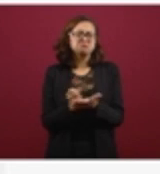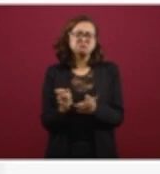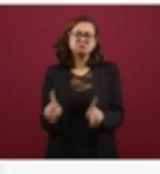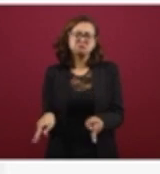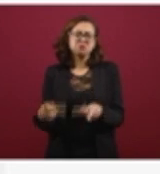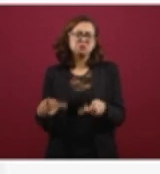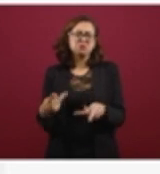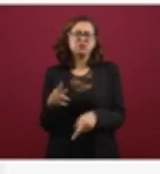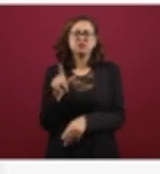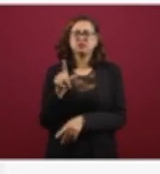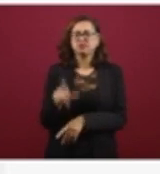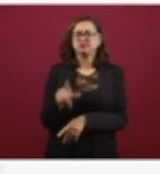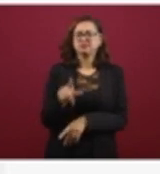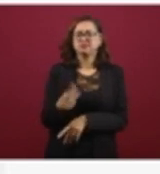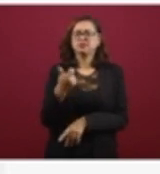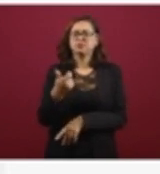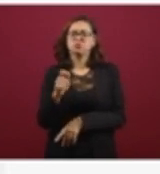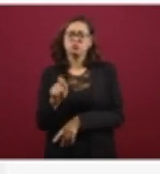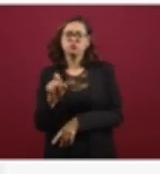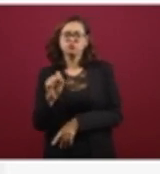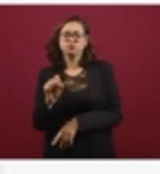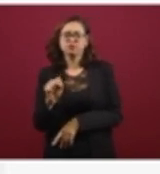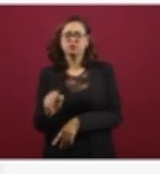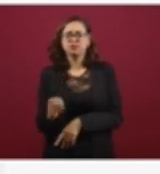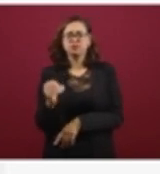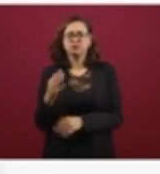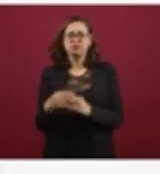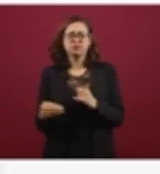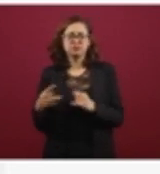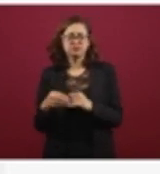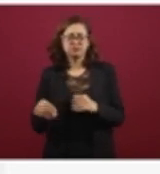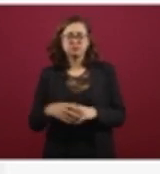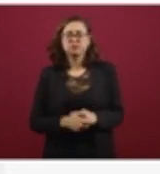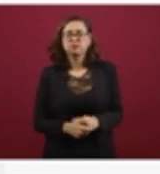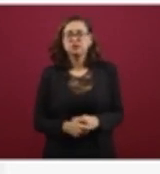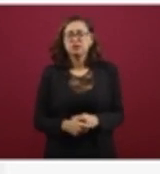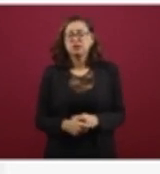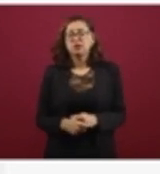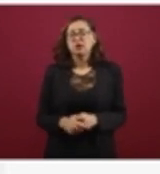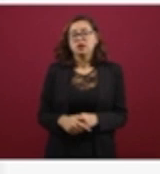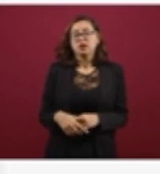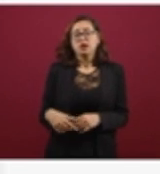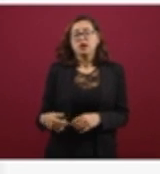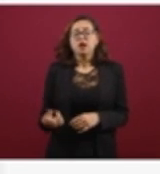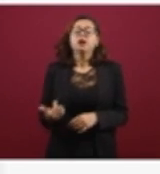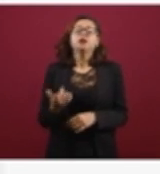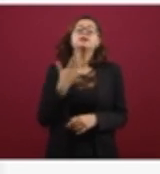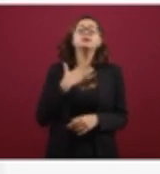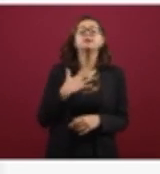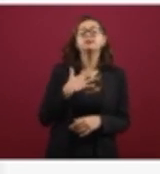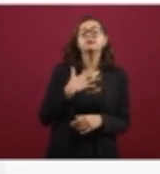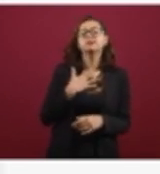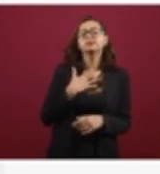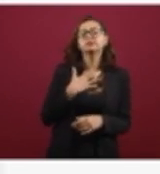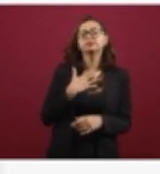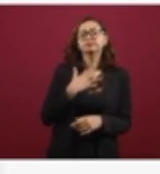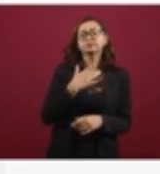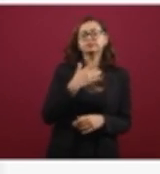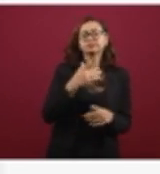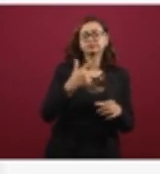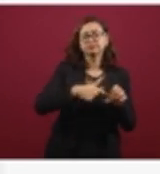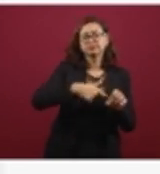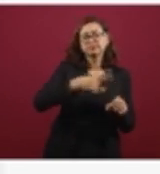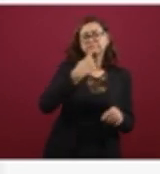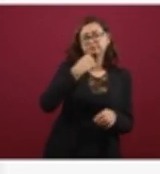de 7 pesos con 69 centavos por litro. La gasolina premium, el precio con el margen más alto,